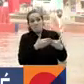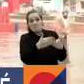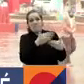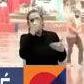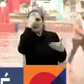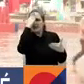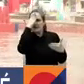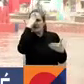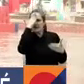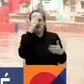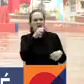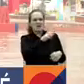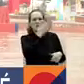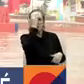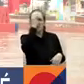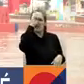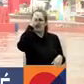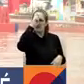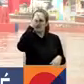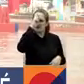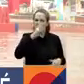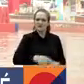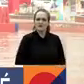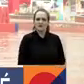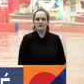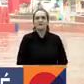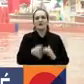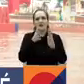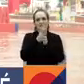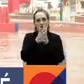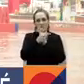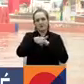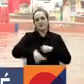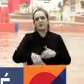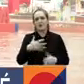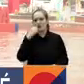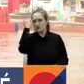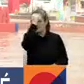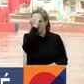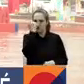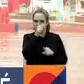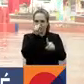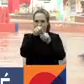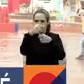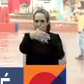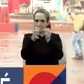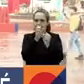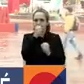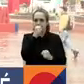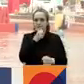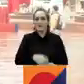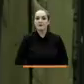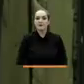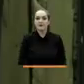Se espera saber cuáles podrían ser los motivos de esta mujer tras los hechos. Informa Katy Sánchez para RTVC Noticias, Conectados